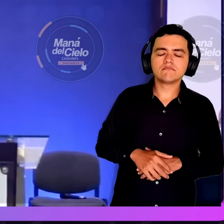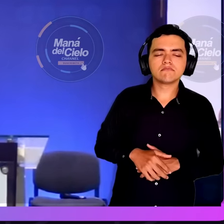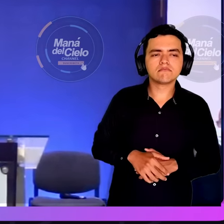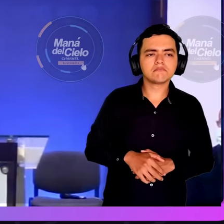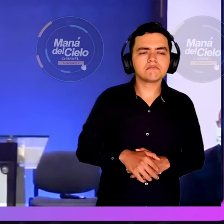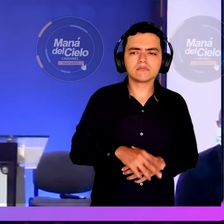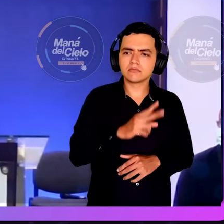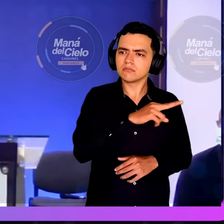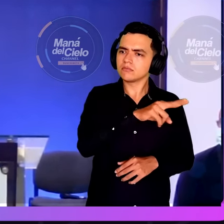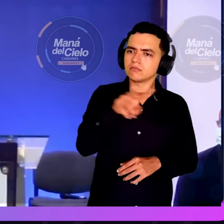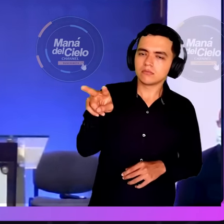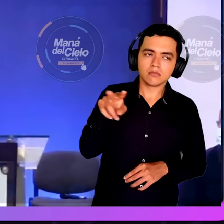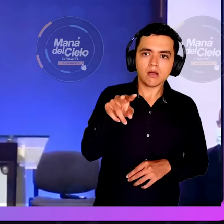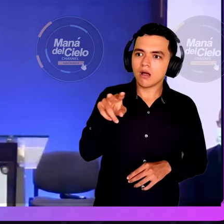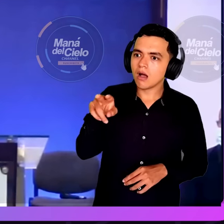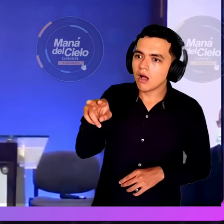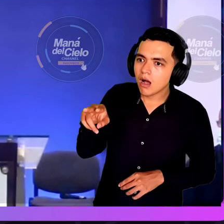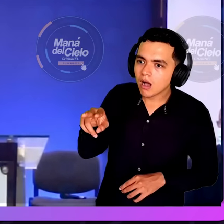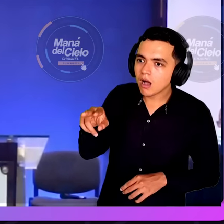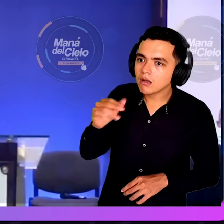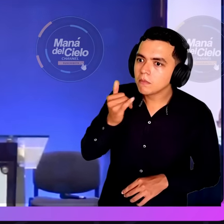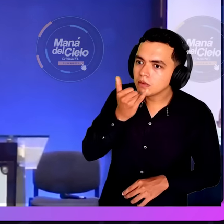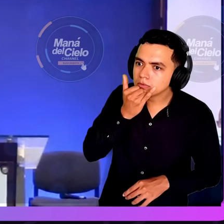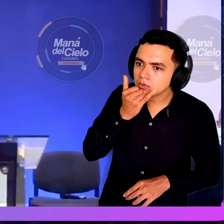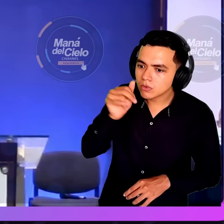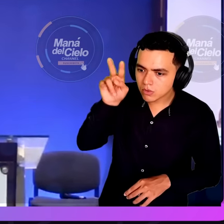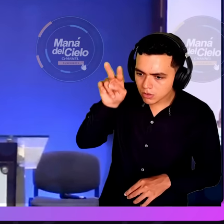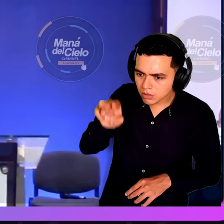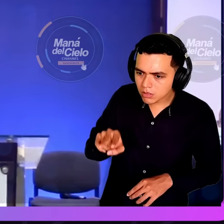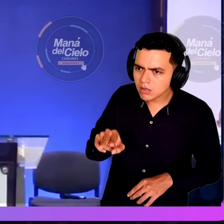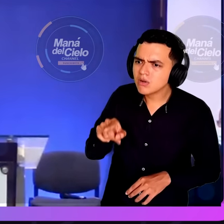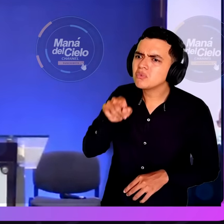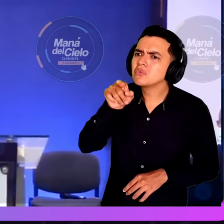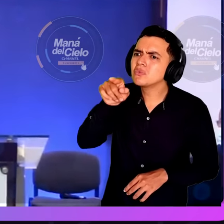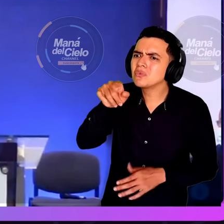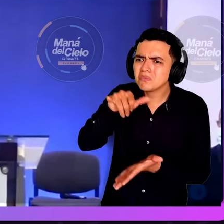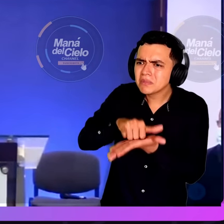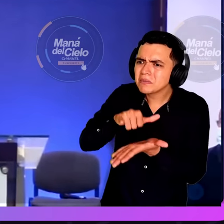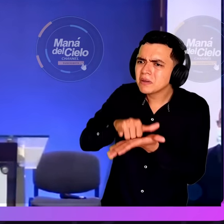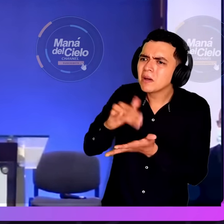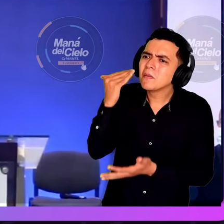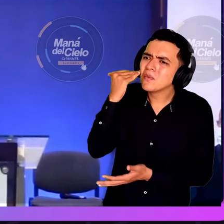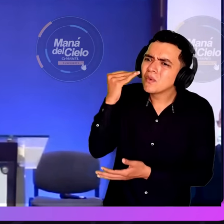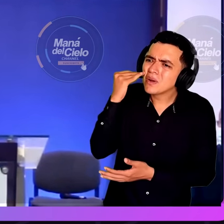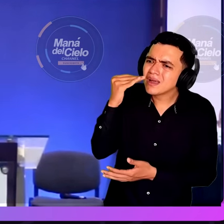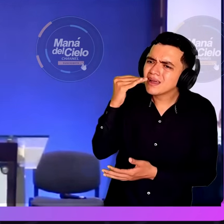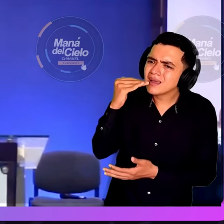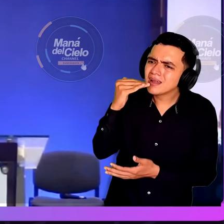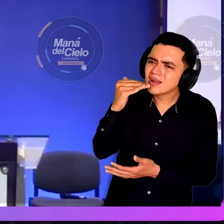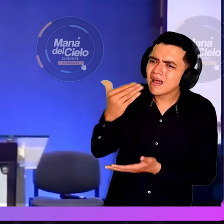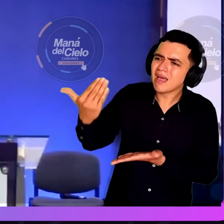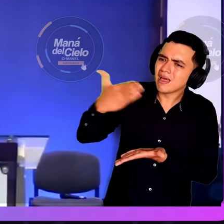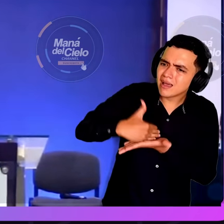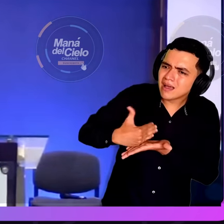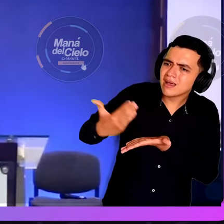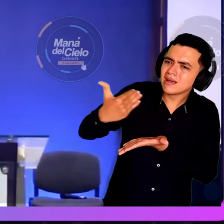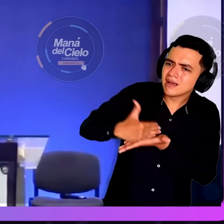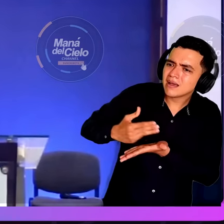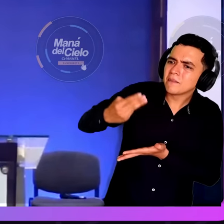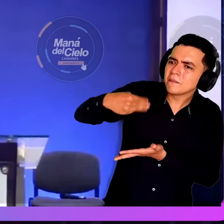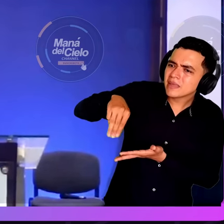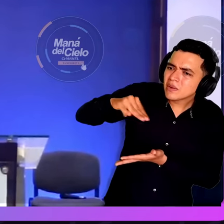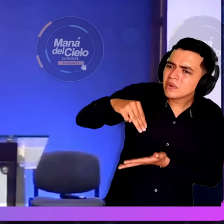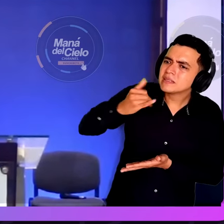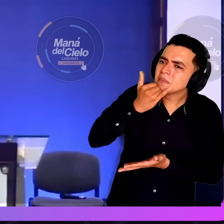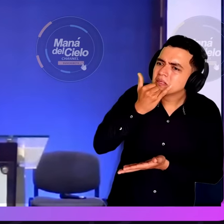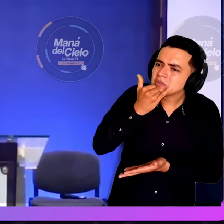compromiso. Cuando llegué a la iglesia, llegó el culto esa noche. Yo había estado, yo no la había visto hacía